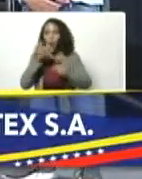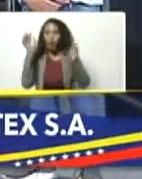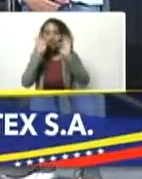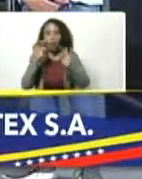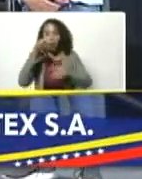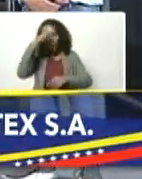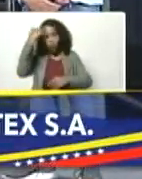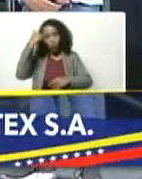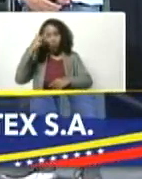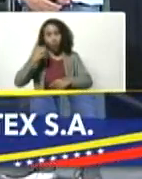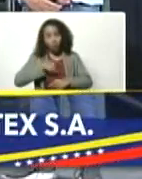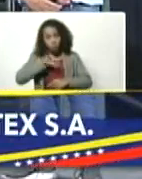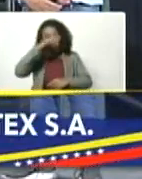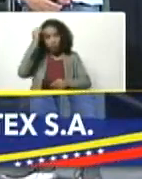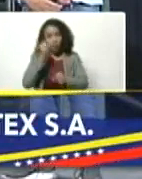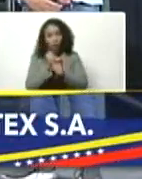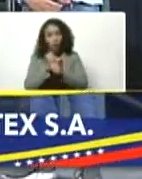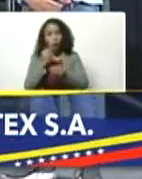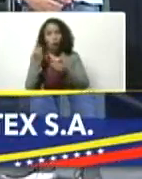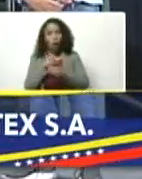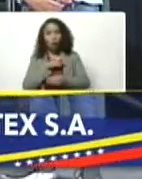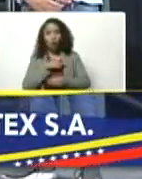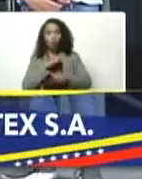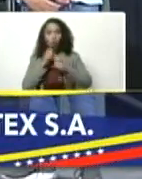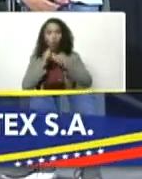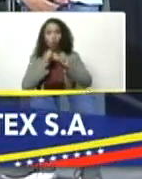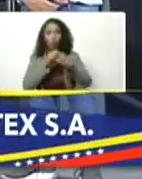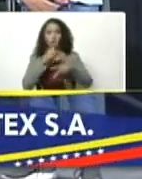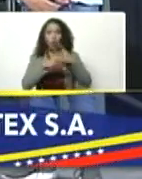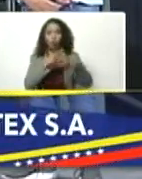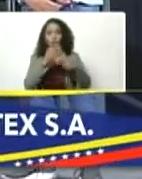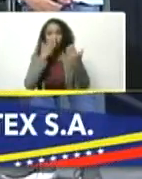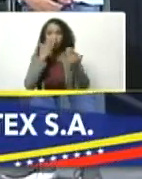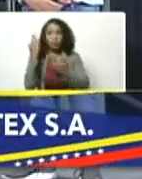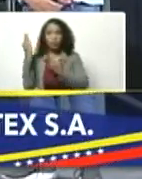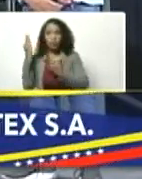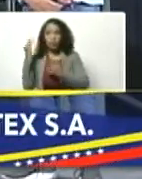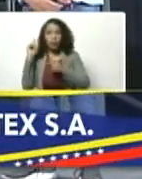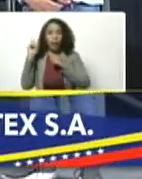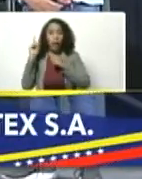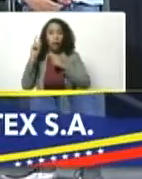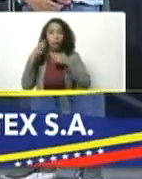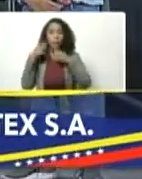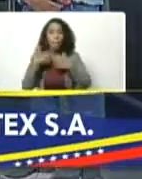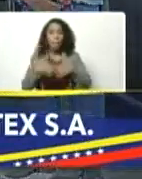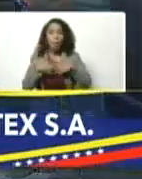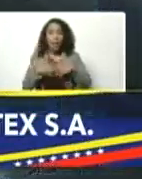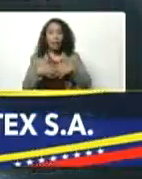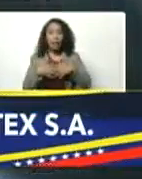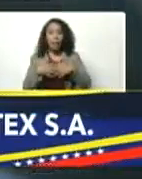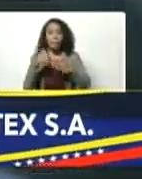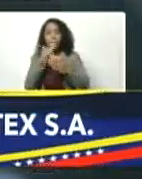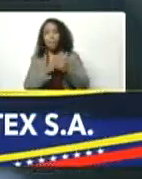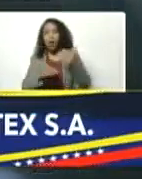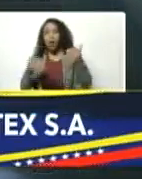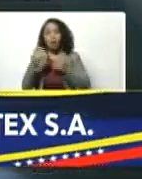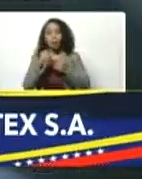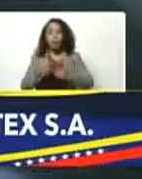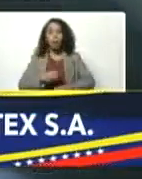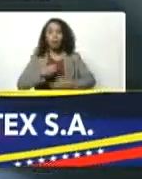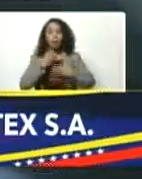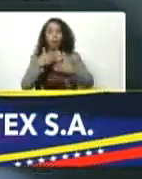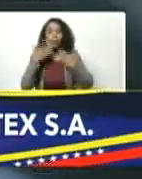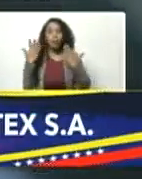para nuestros trabajadores, para nosotros seguir produciendo. Y así fue. Entonces, esto es una empresa en su máxima expresión